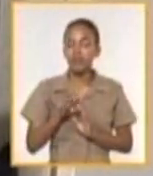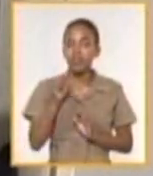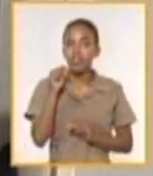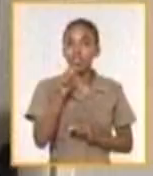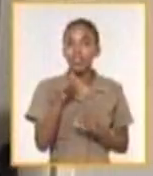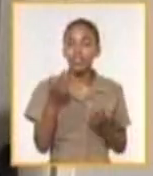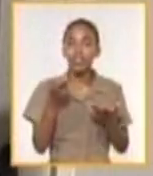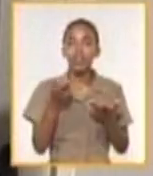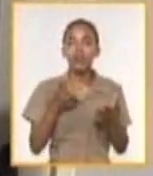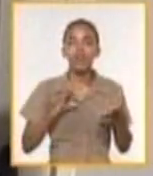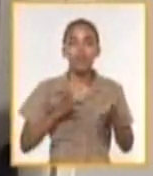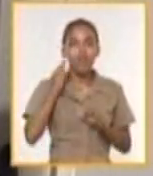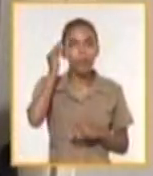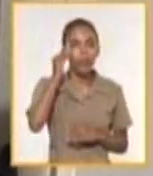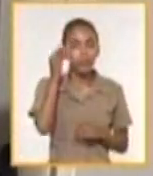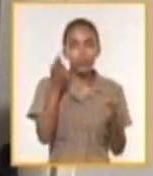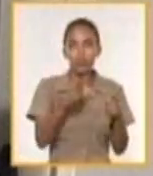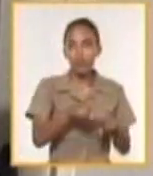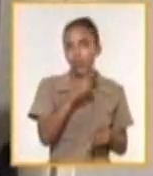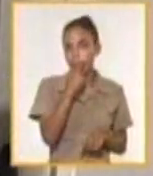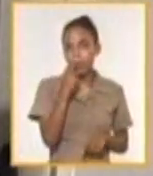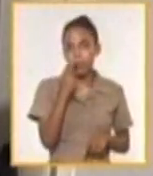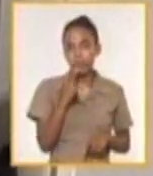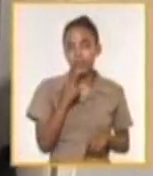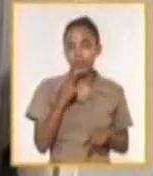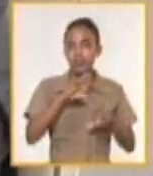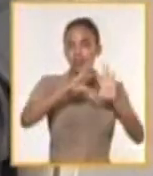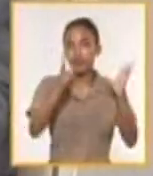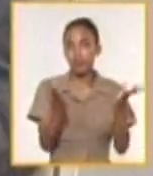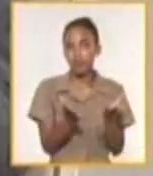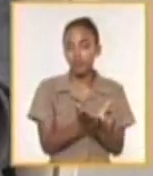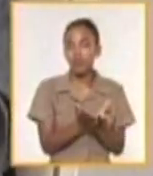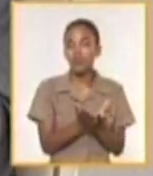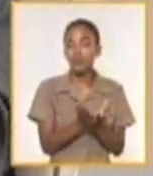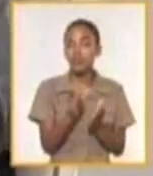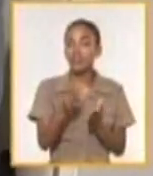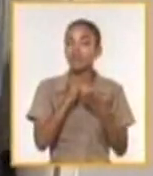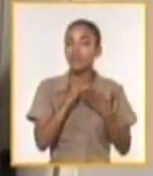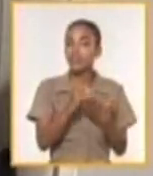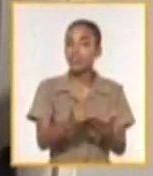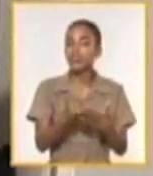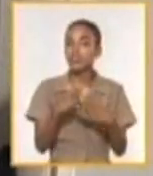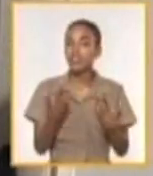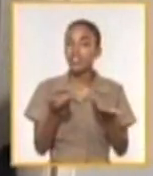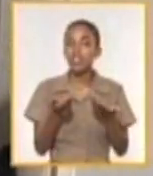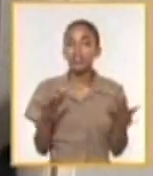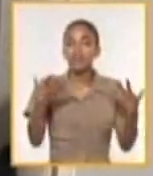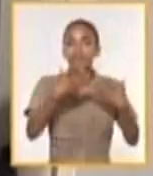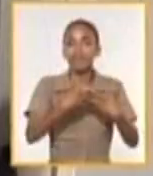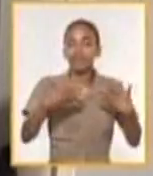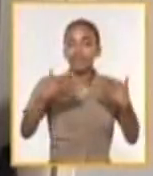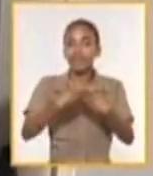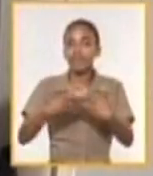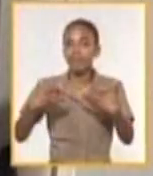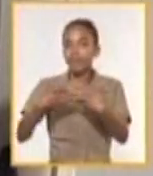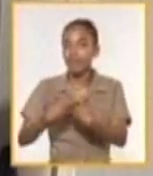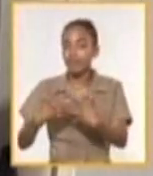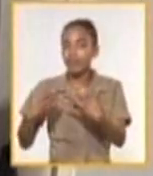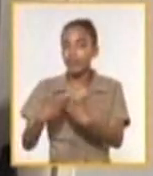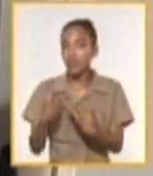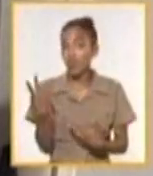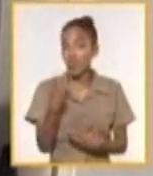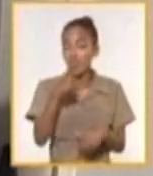comprensión martiana profunda del mundo, lo cual le permite, es decir, engarzar esos dos